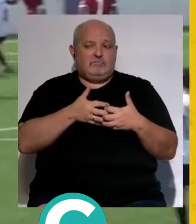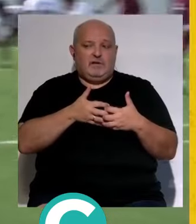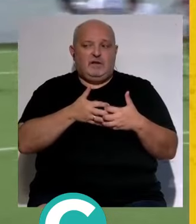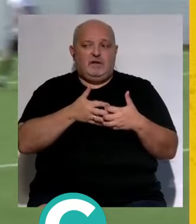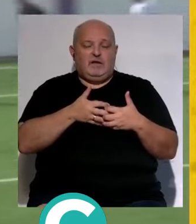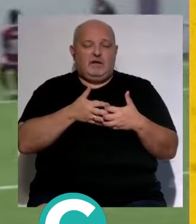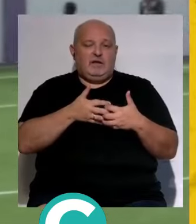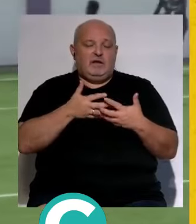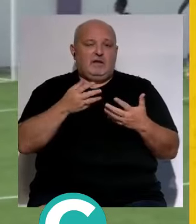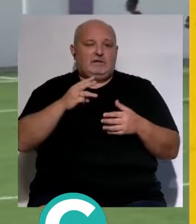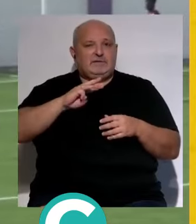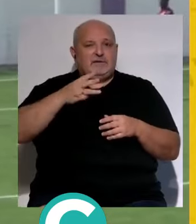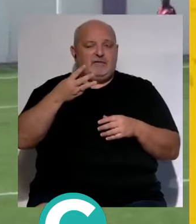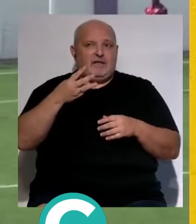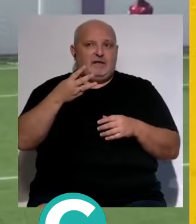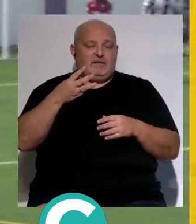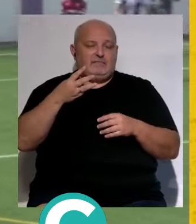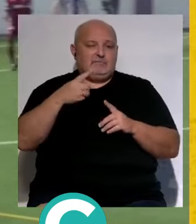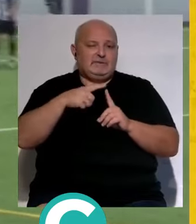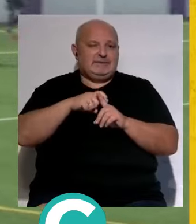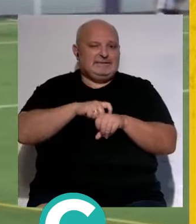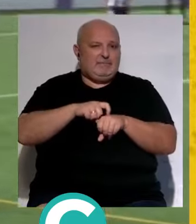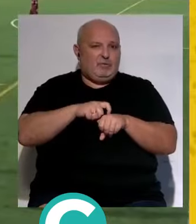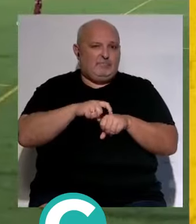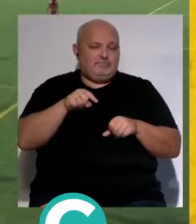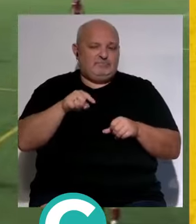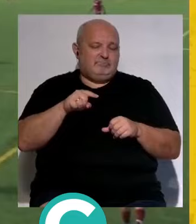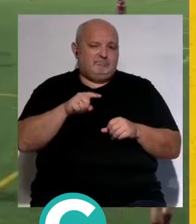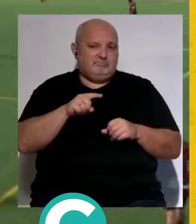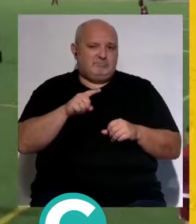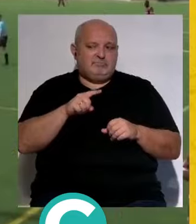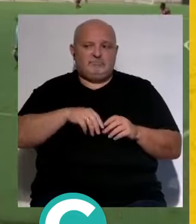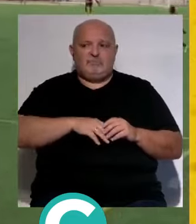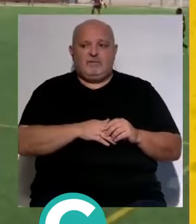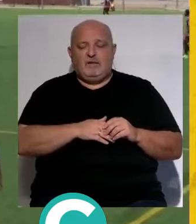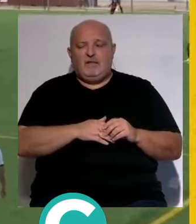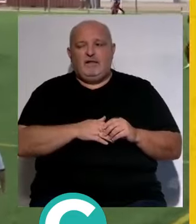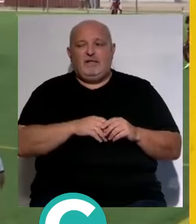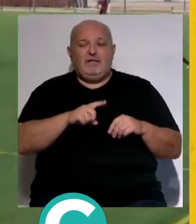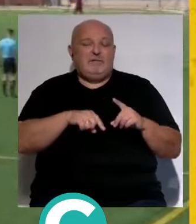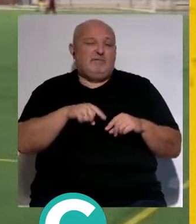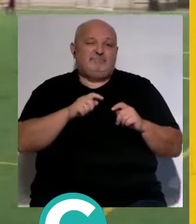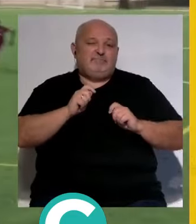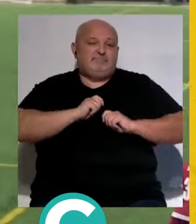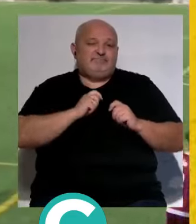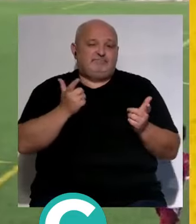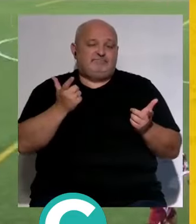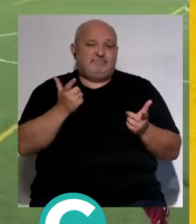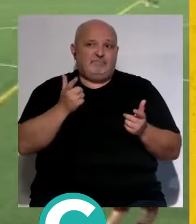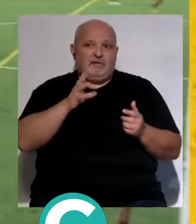estar por lo menos en la tercera categoría del fútbol nacional, no estaría de más tampoco. Pero depende de los mimbres que te den. Entonces, pues la rescisión